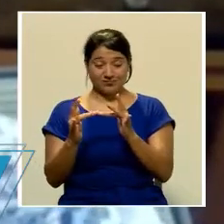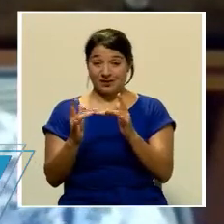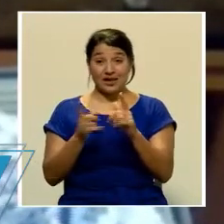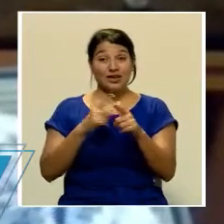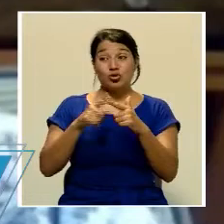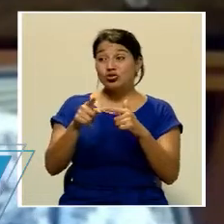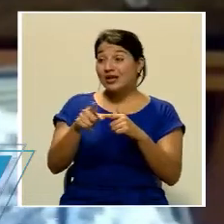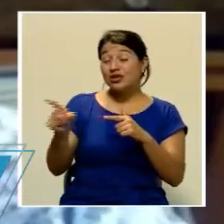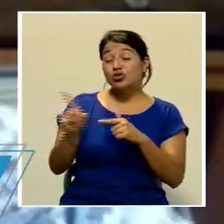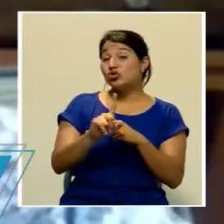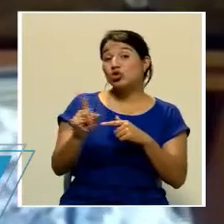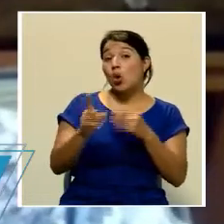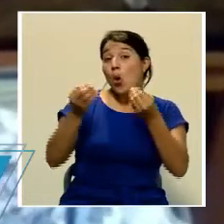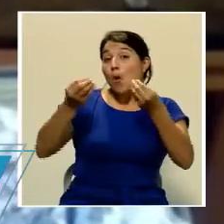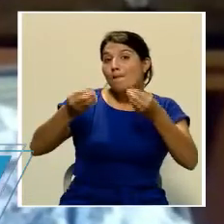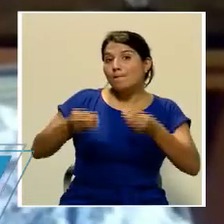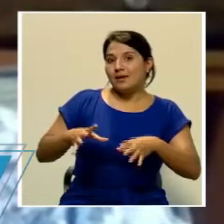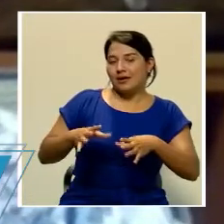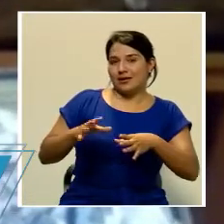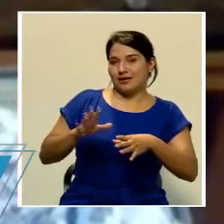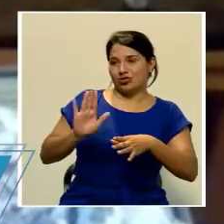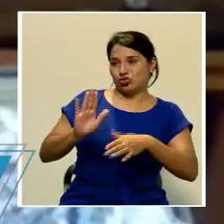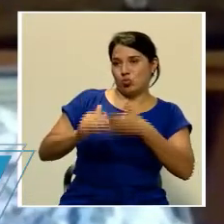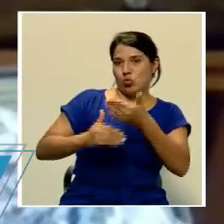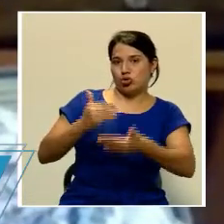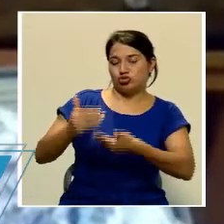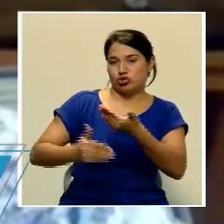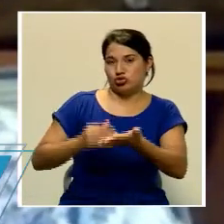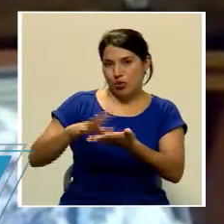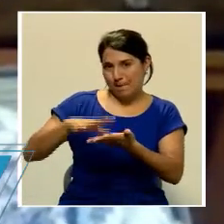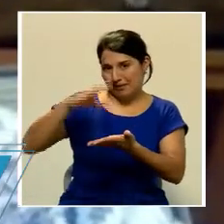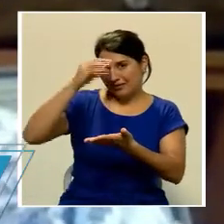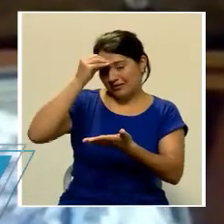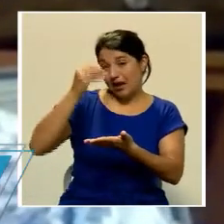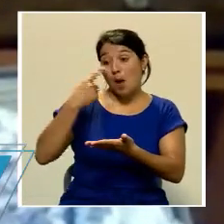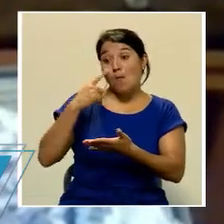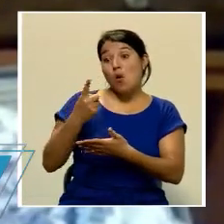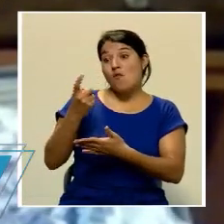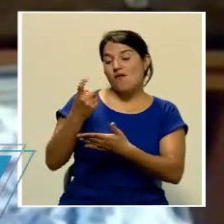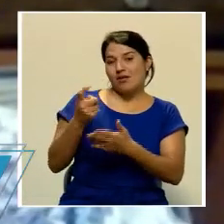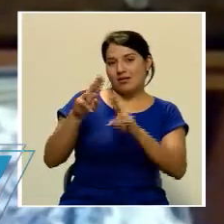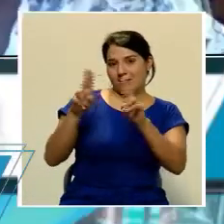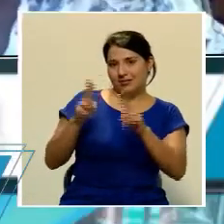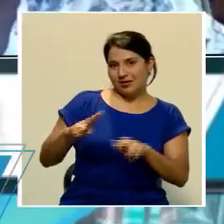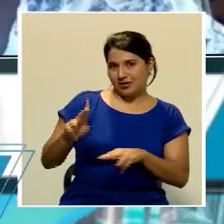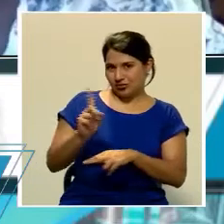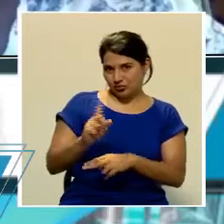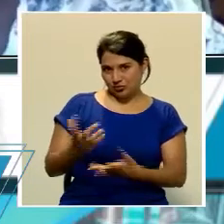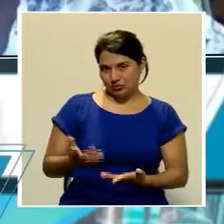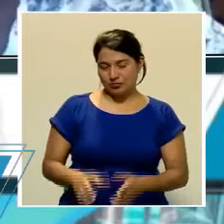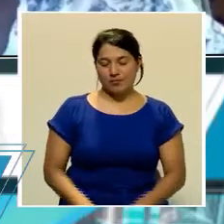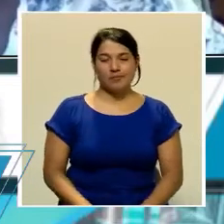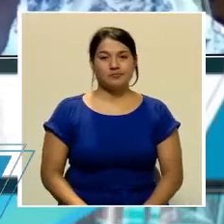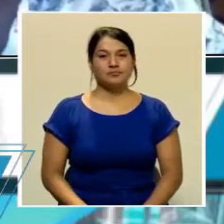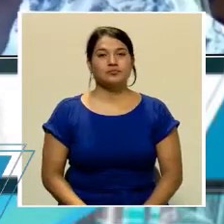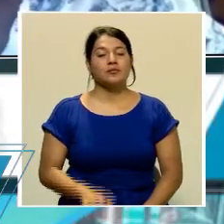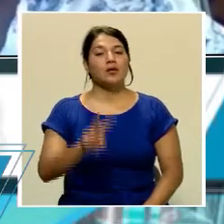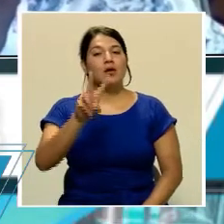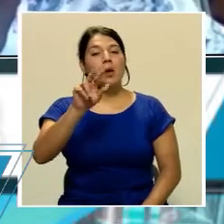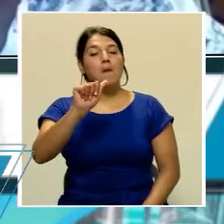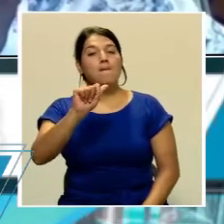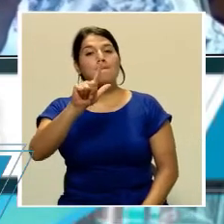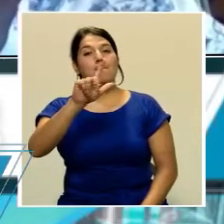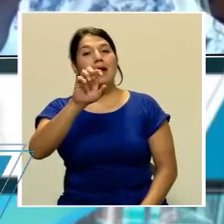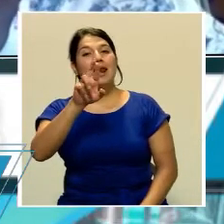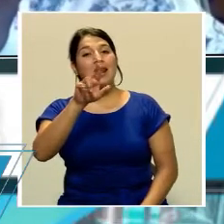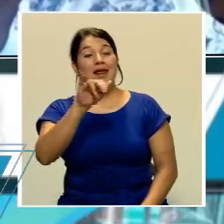no pierdan en el proceso educativo que se interrumpe por la pandemia. Valeria,